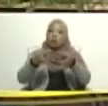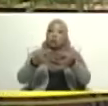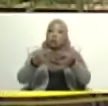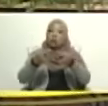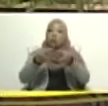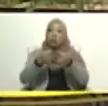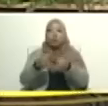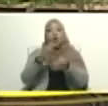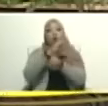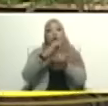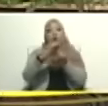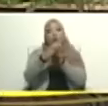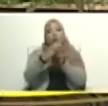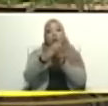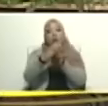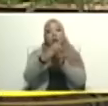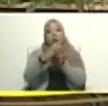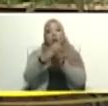económico y cultural.